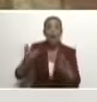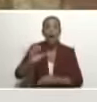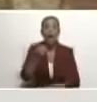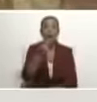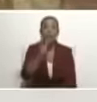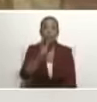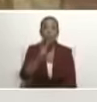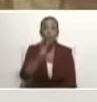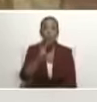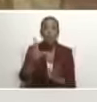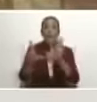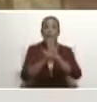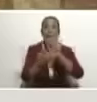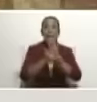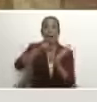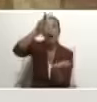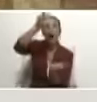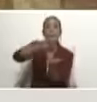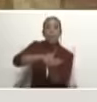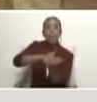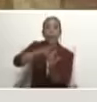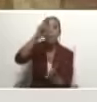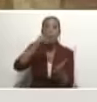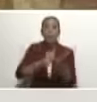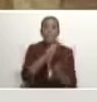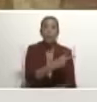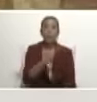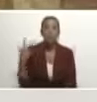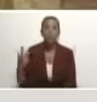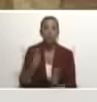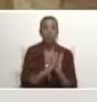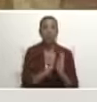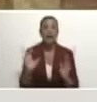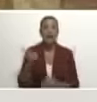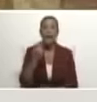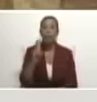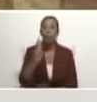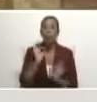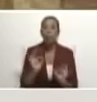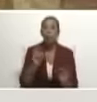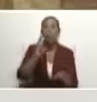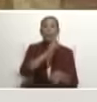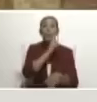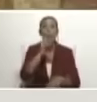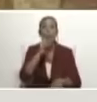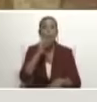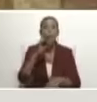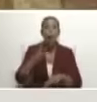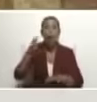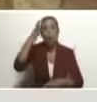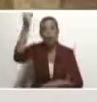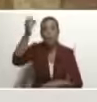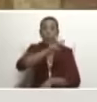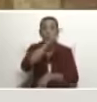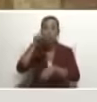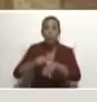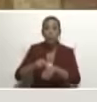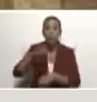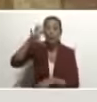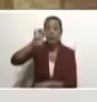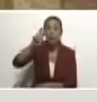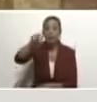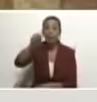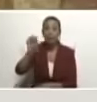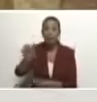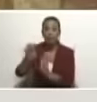14 importantes leyes en el 2023. Nombró un nuevo Consejo Nacional Electoral